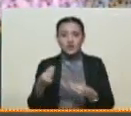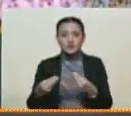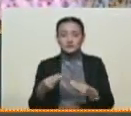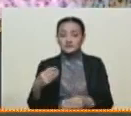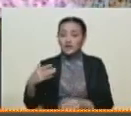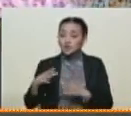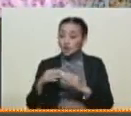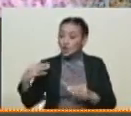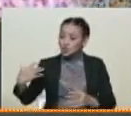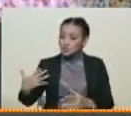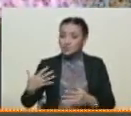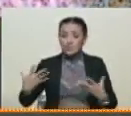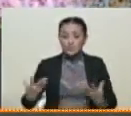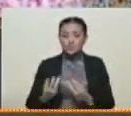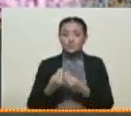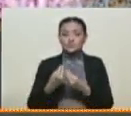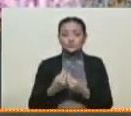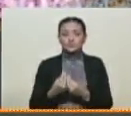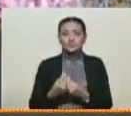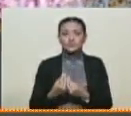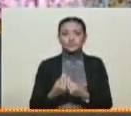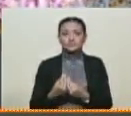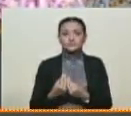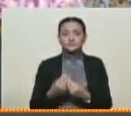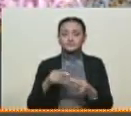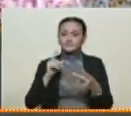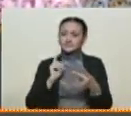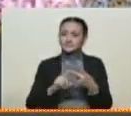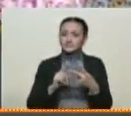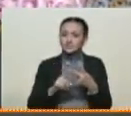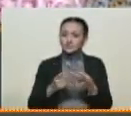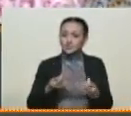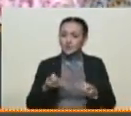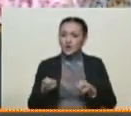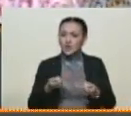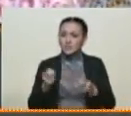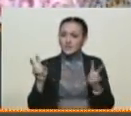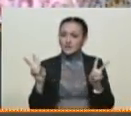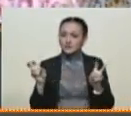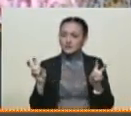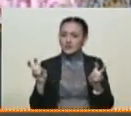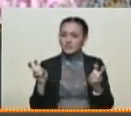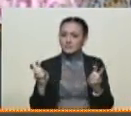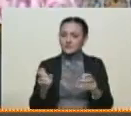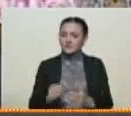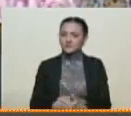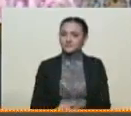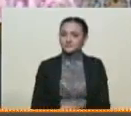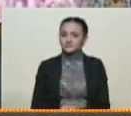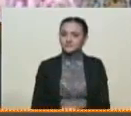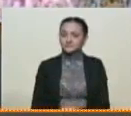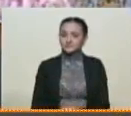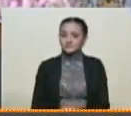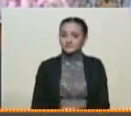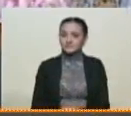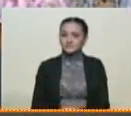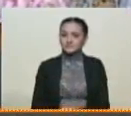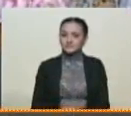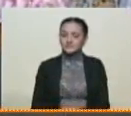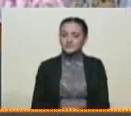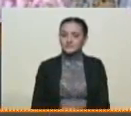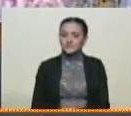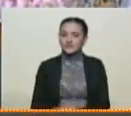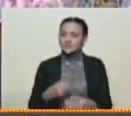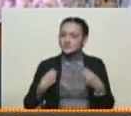tenemos que hacer juntos. La segunda dimensión, que es la economía. El tema que hoy nos preocupa con